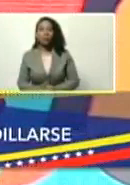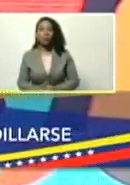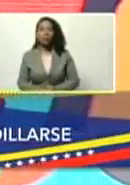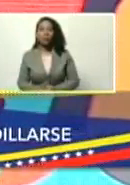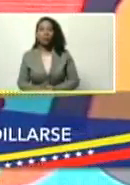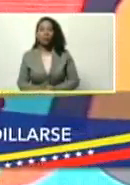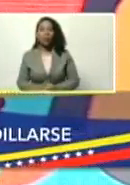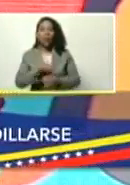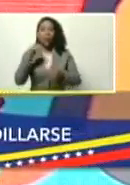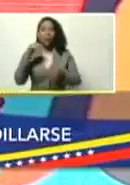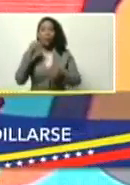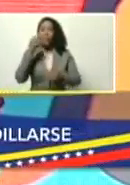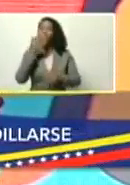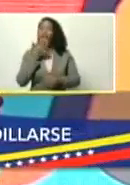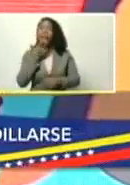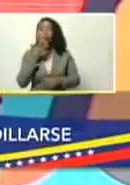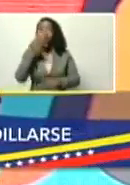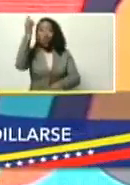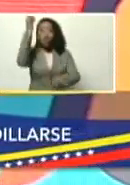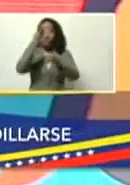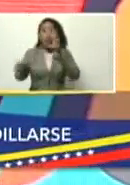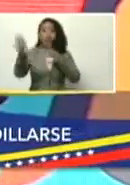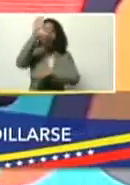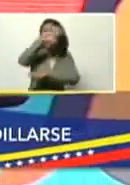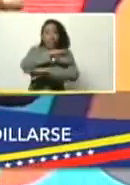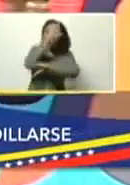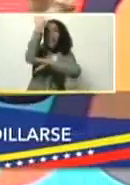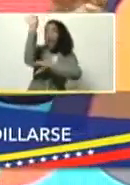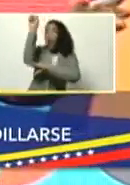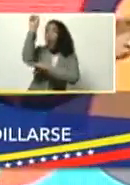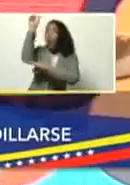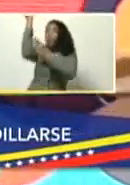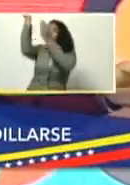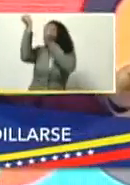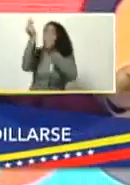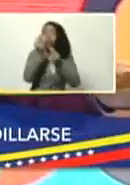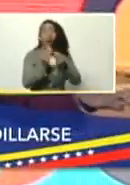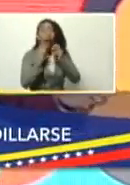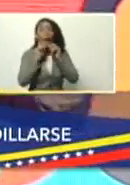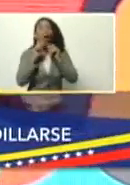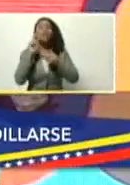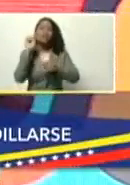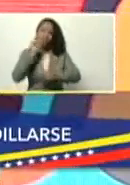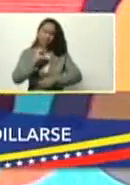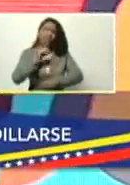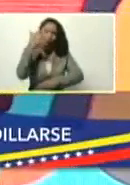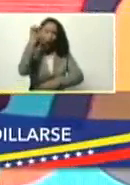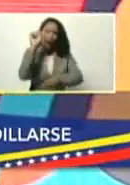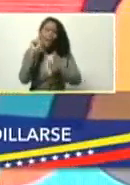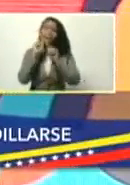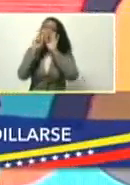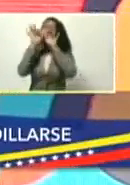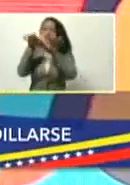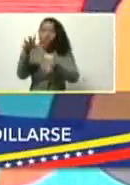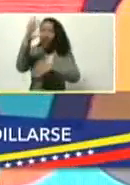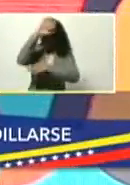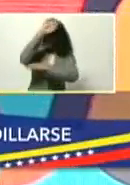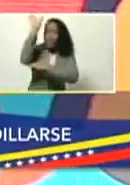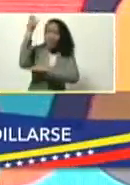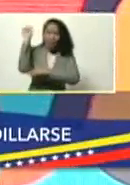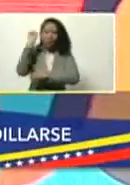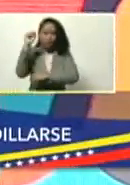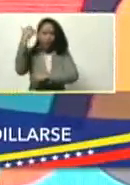que caerá del cielo, aunque sí vienen sus bendiciones de Dios, pero no nos caerá como la